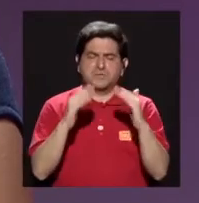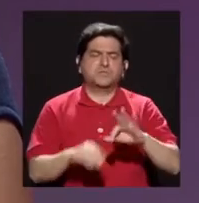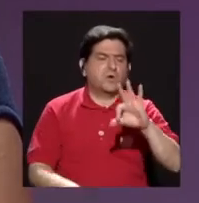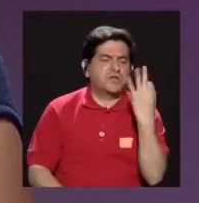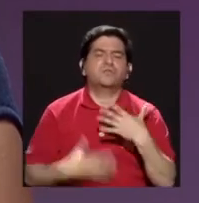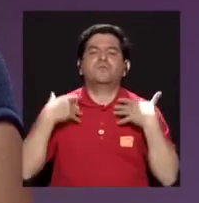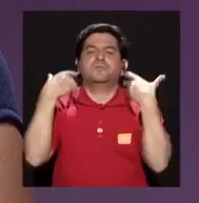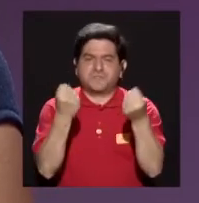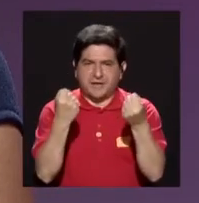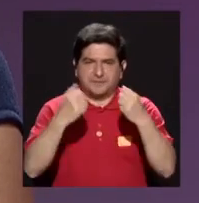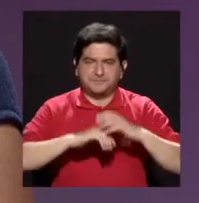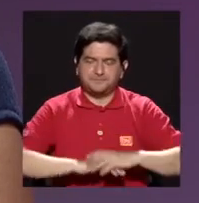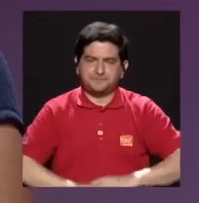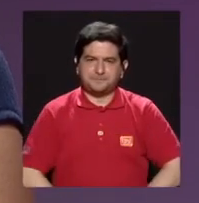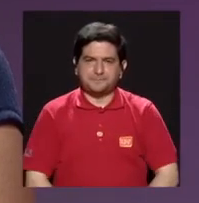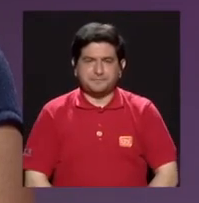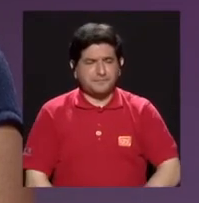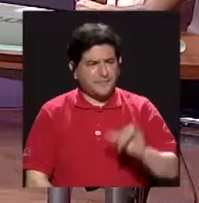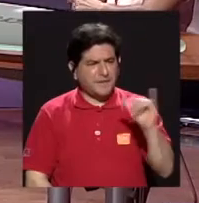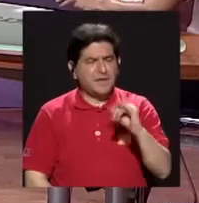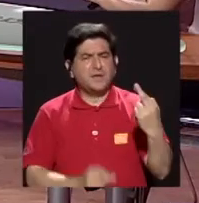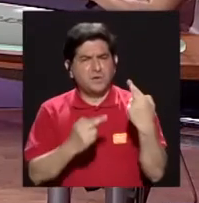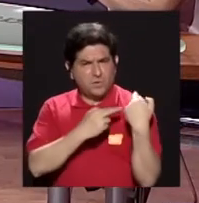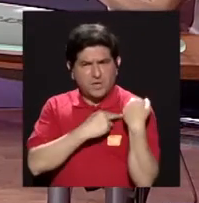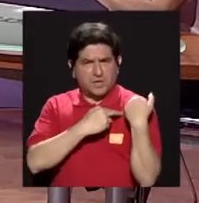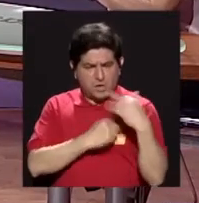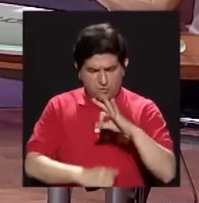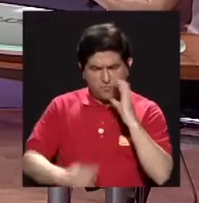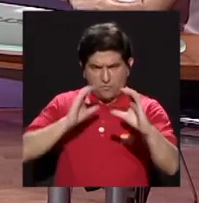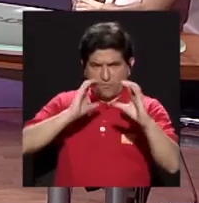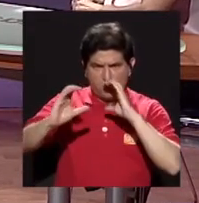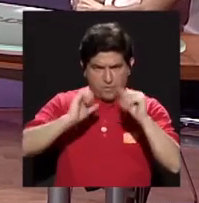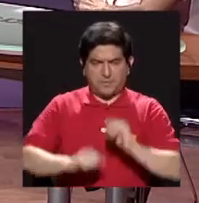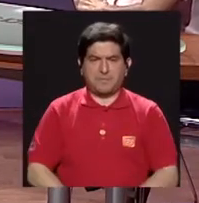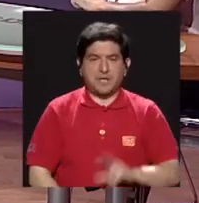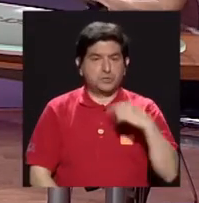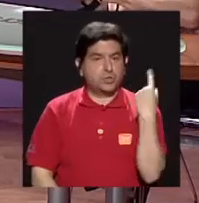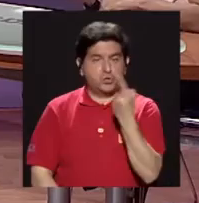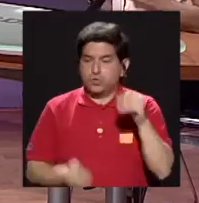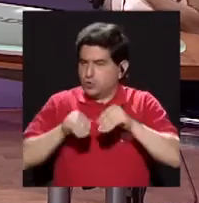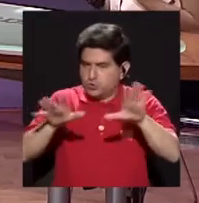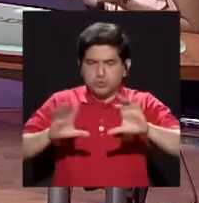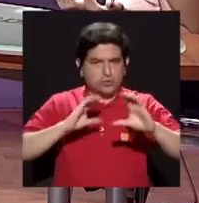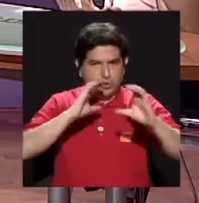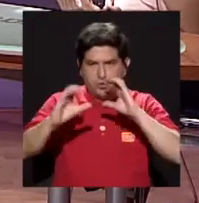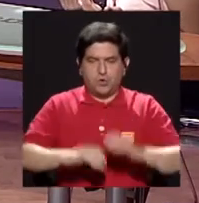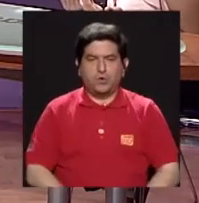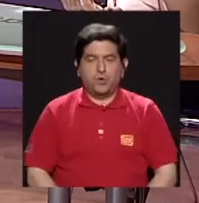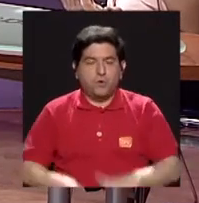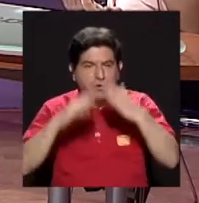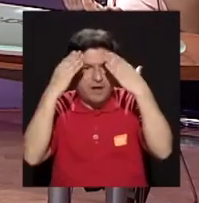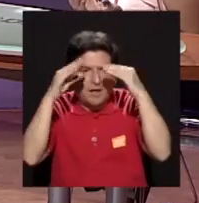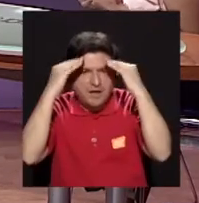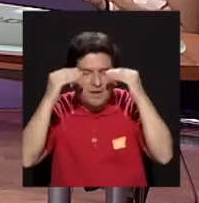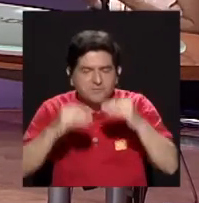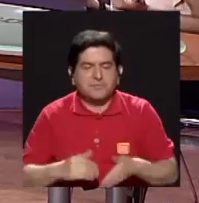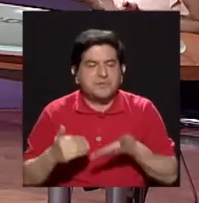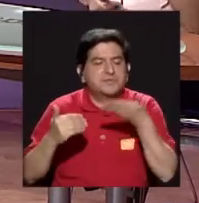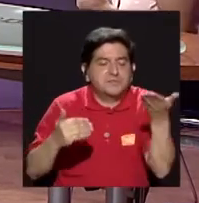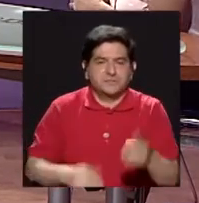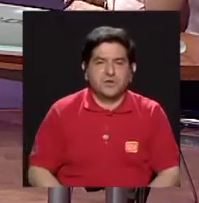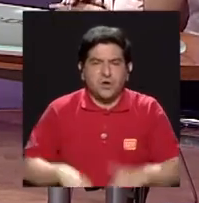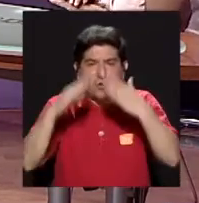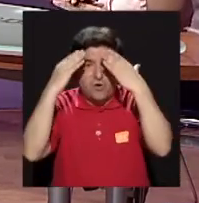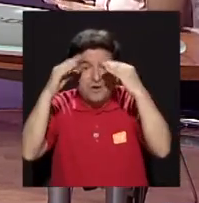manera sana, ¿verdad? Y es que también hay una responsabilidad de los medios, no solo las redes, en el sentido de cómo informan sobre algo. O sea, la información